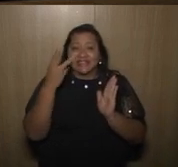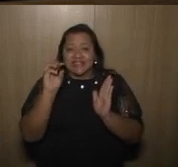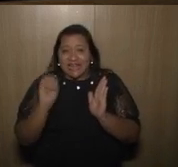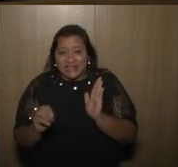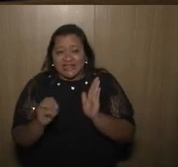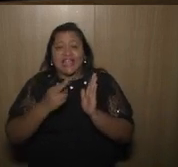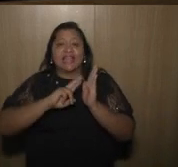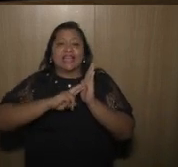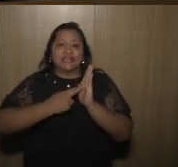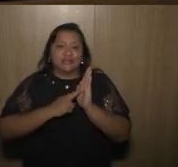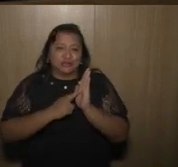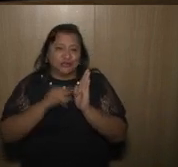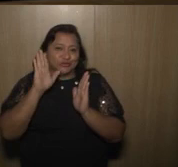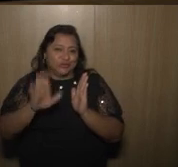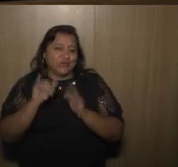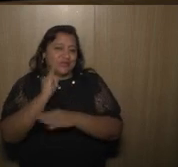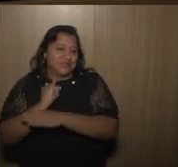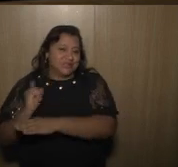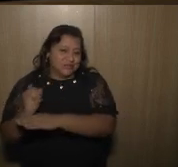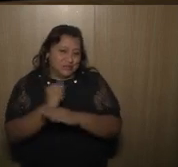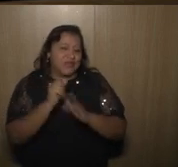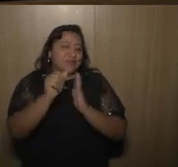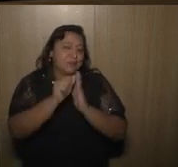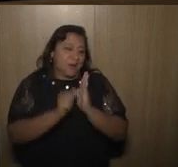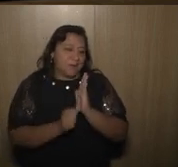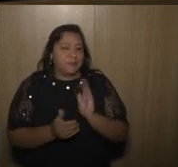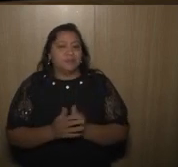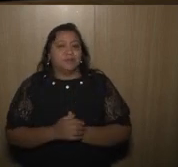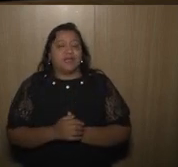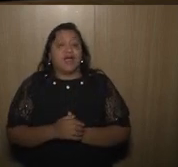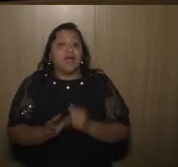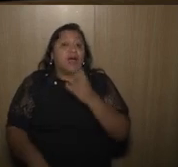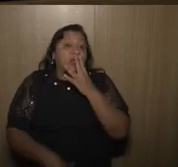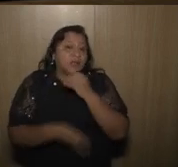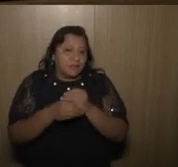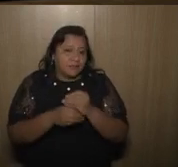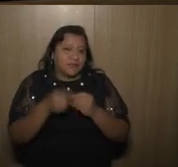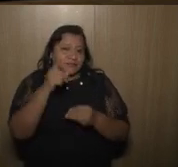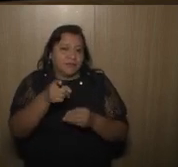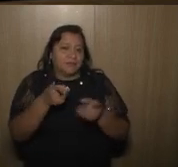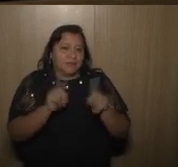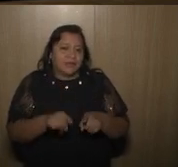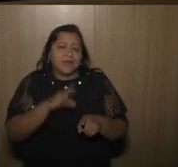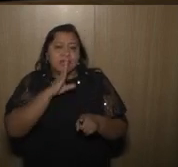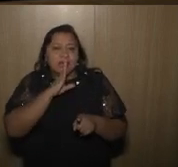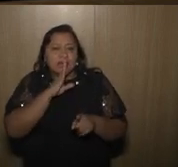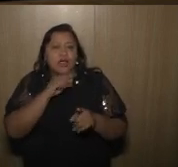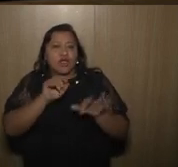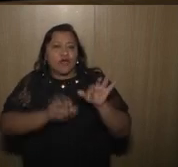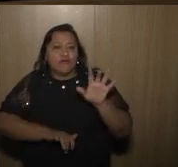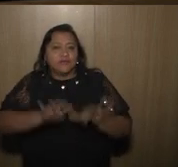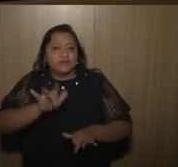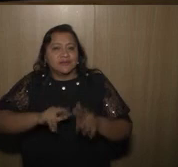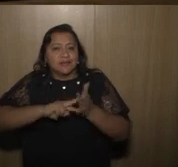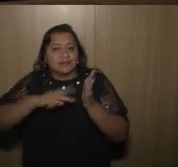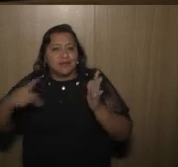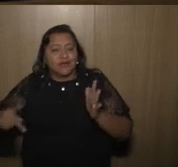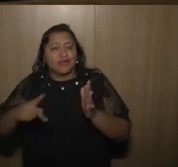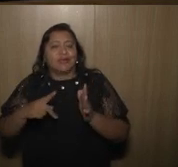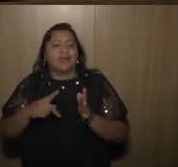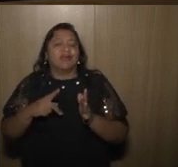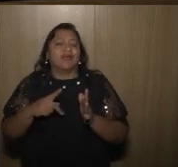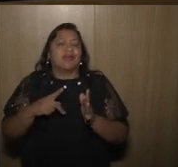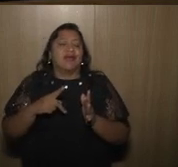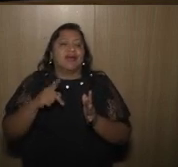condiciones institucionales y de programas. Adicionalmente, en articulación con la Oficina de Tecnología del Ministerio de